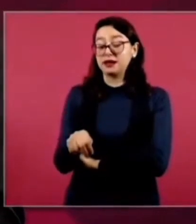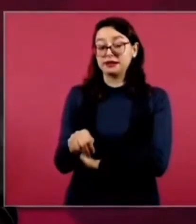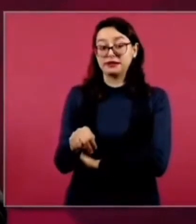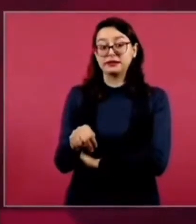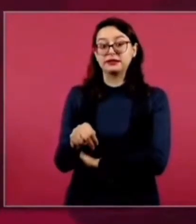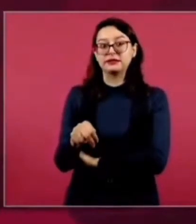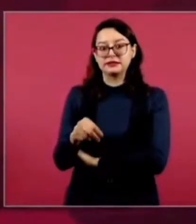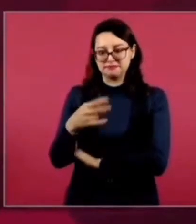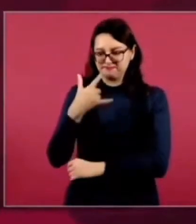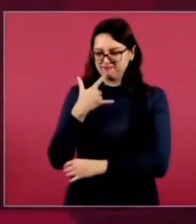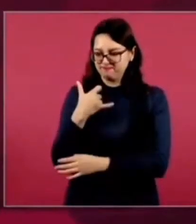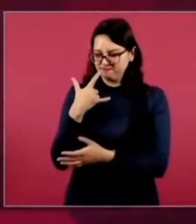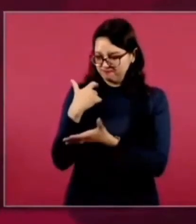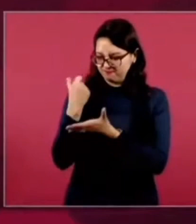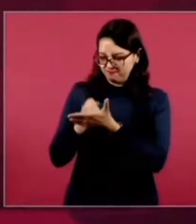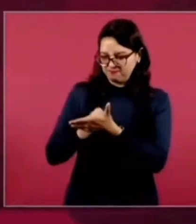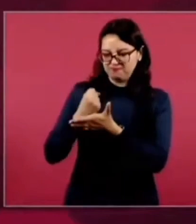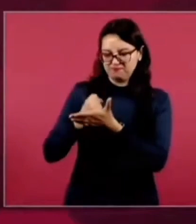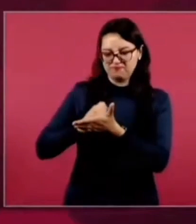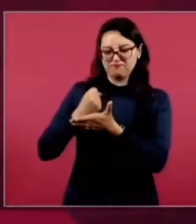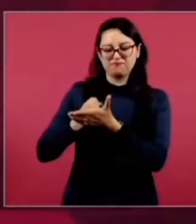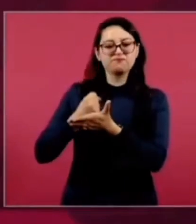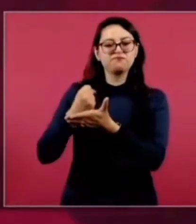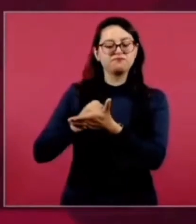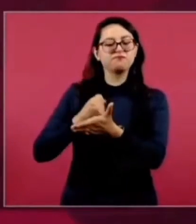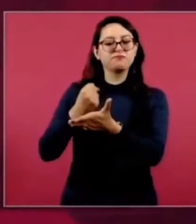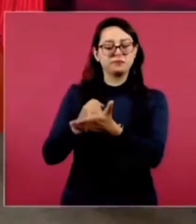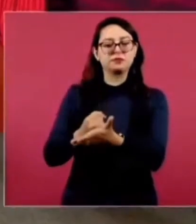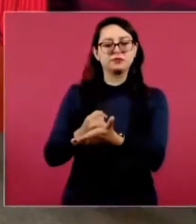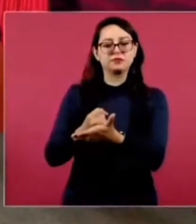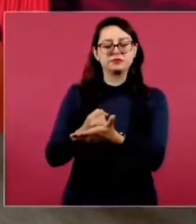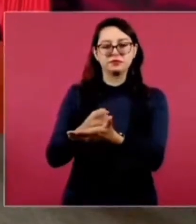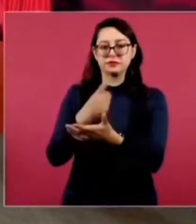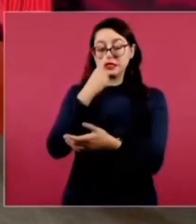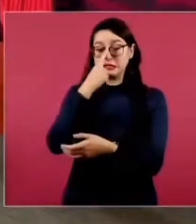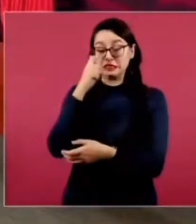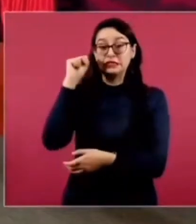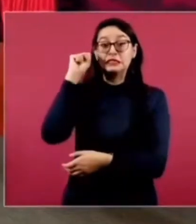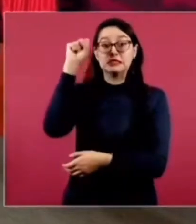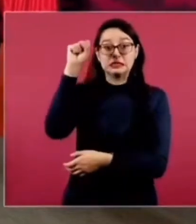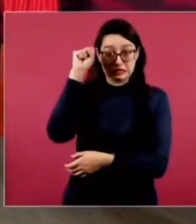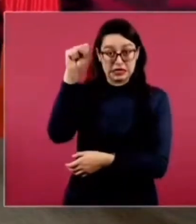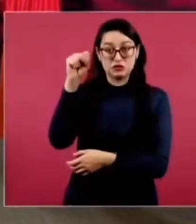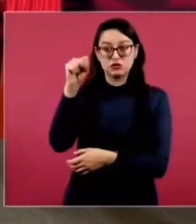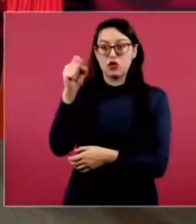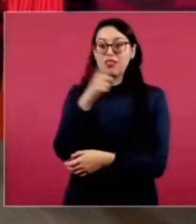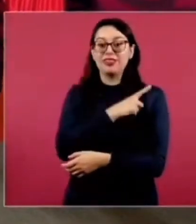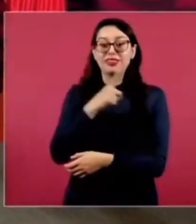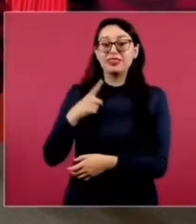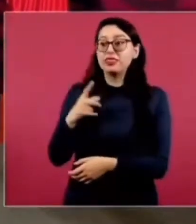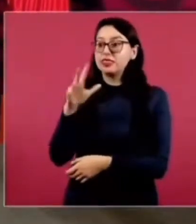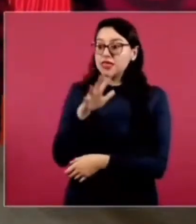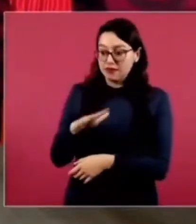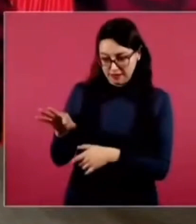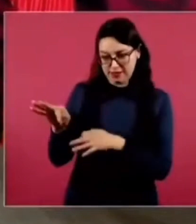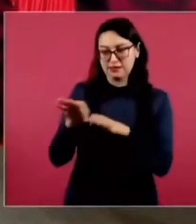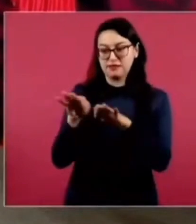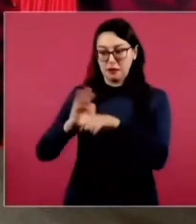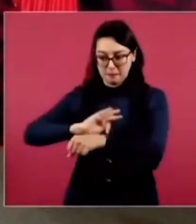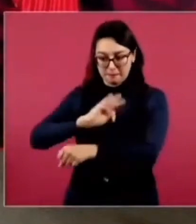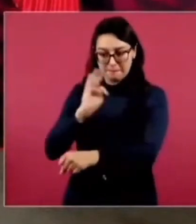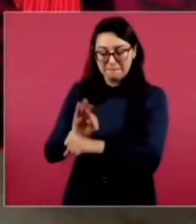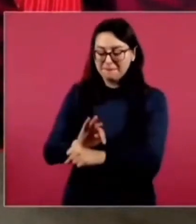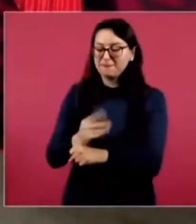con la tendencia democrática, pero no pudo